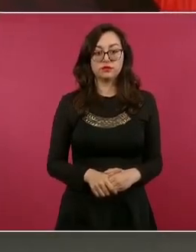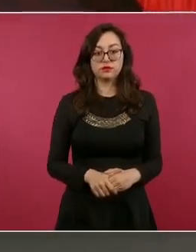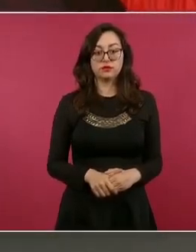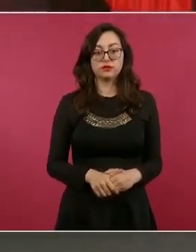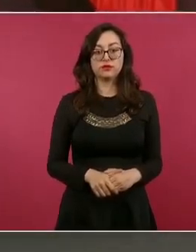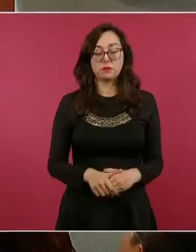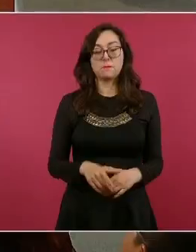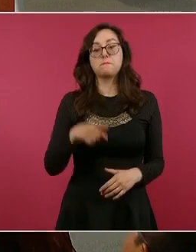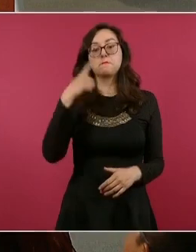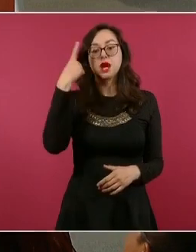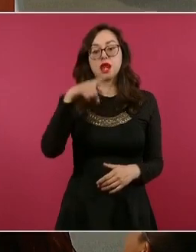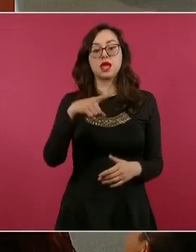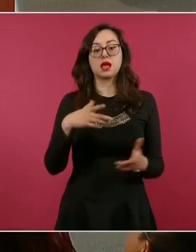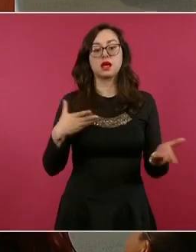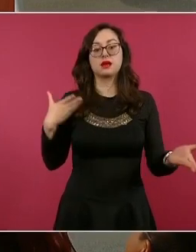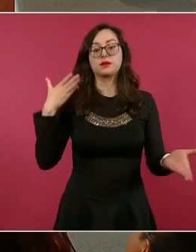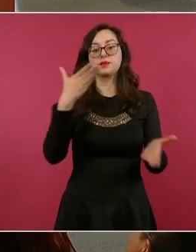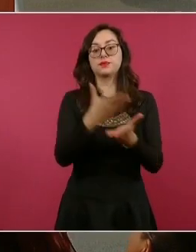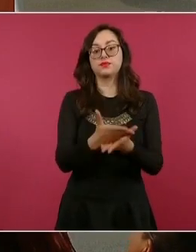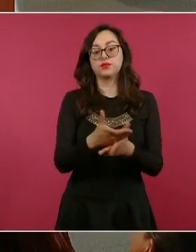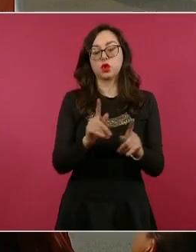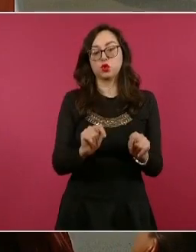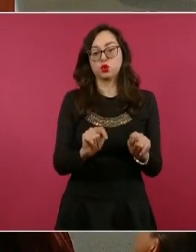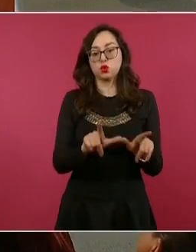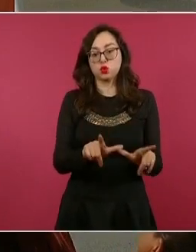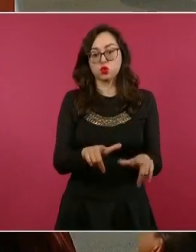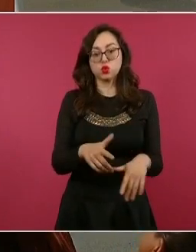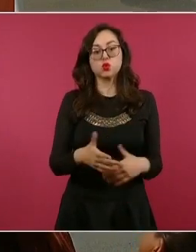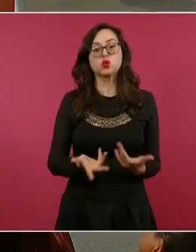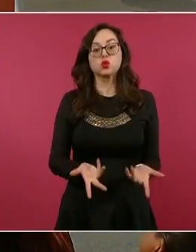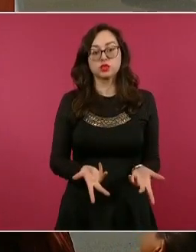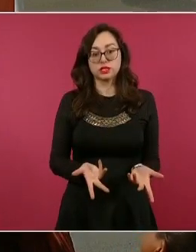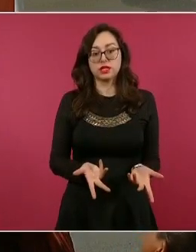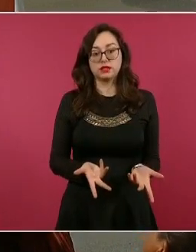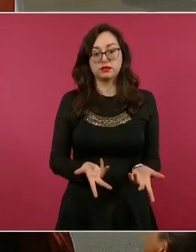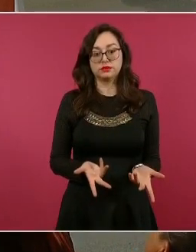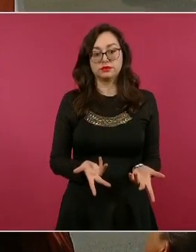A Tuxtla. Si ahora la gente que vive aquí